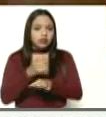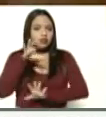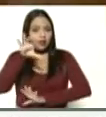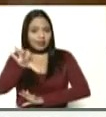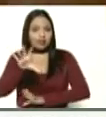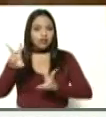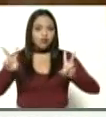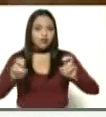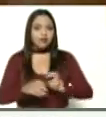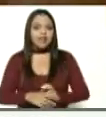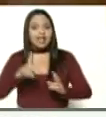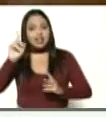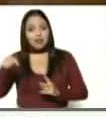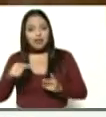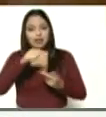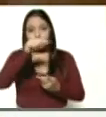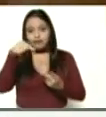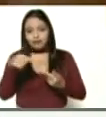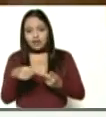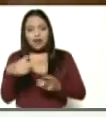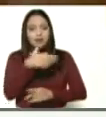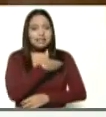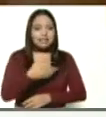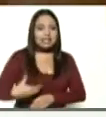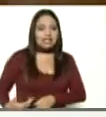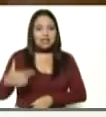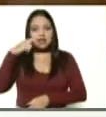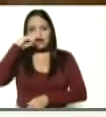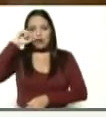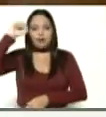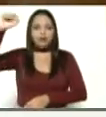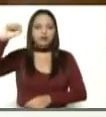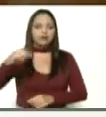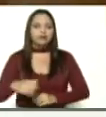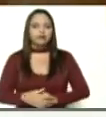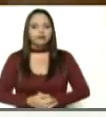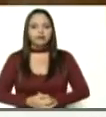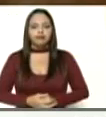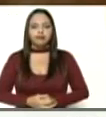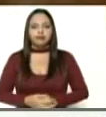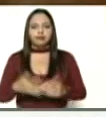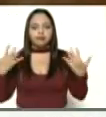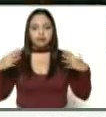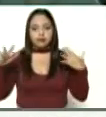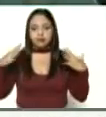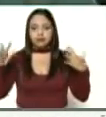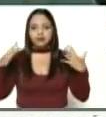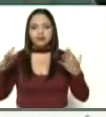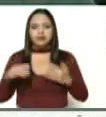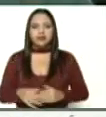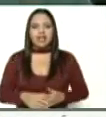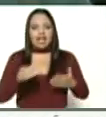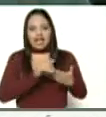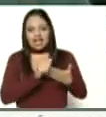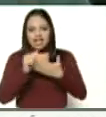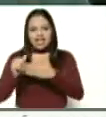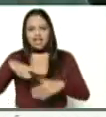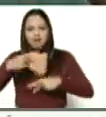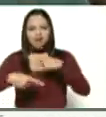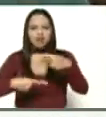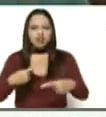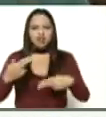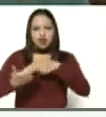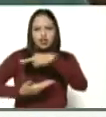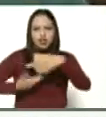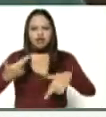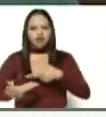Y también a nuestro presidente Nicolás Maduro Moros, líder de nuestro proceso